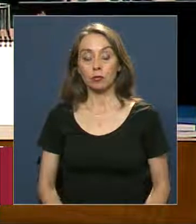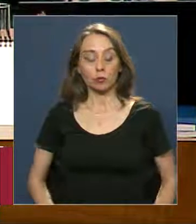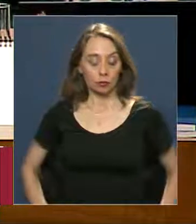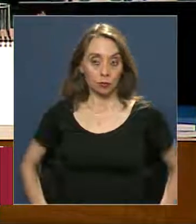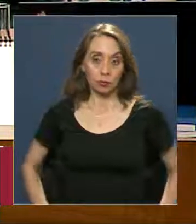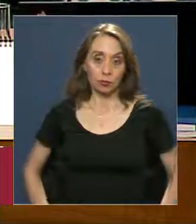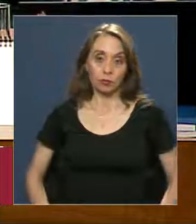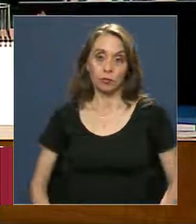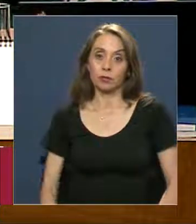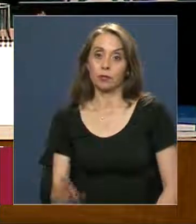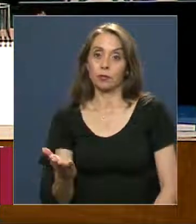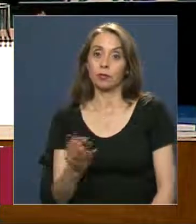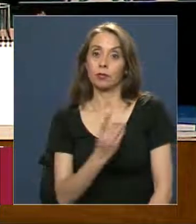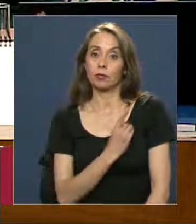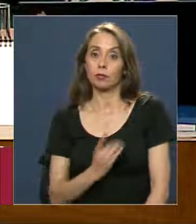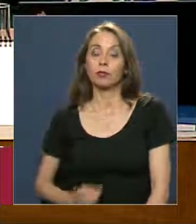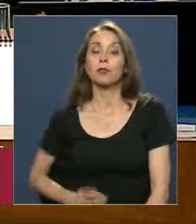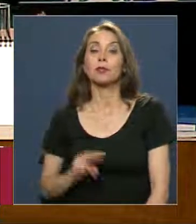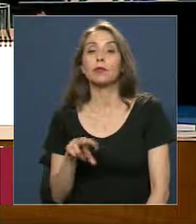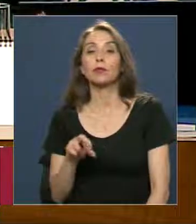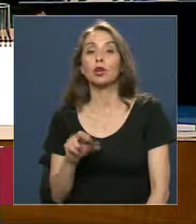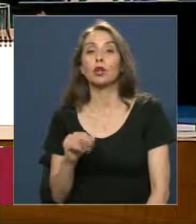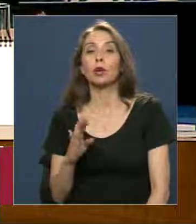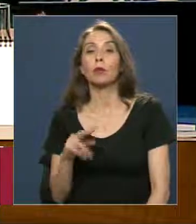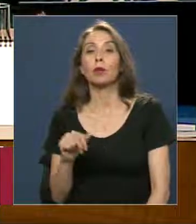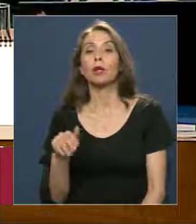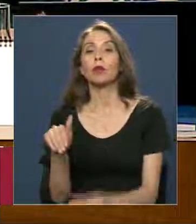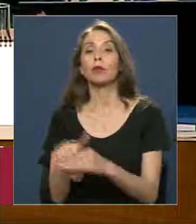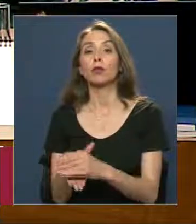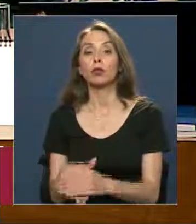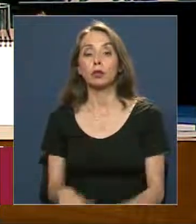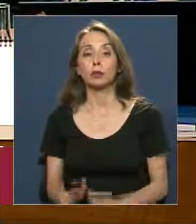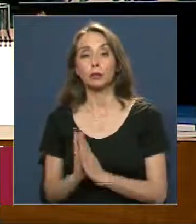Don Iván Norambuena, diputado Norambuena, su voto por favor.